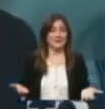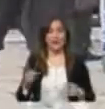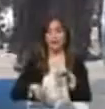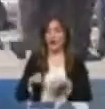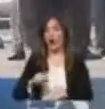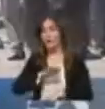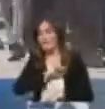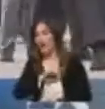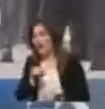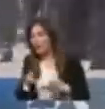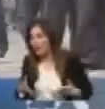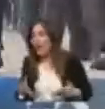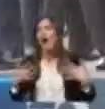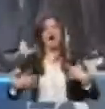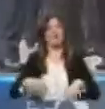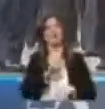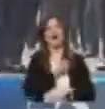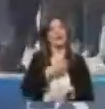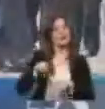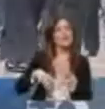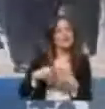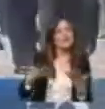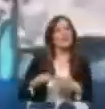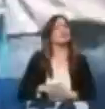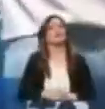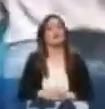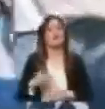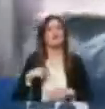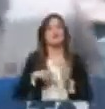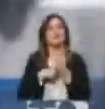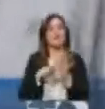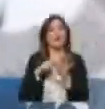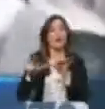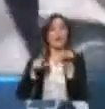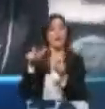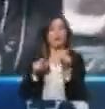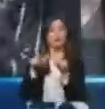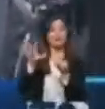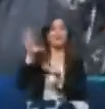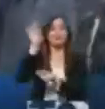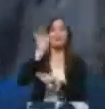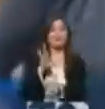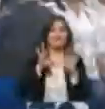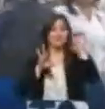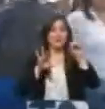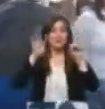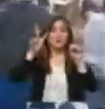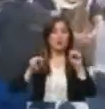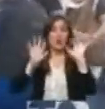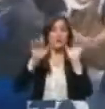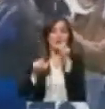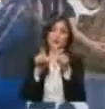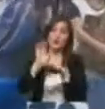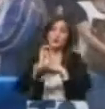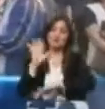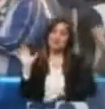amigos. Según asambleístas de oposición, la ciudadanía es la que debe elegir entre sí y el no, por lo que de aprobarse las preguntas, su campaña